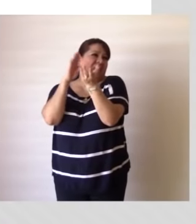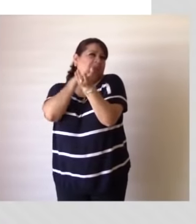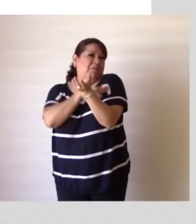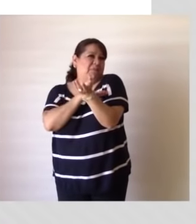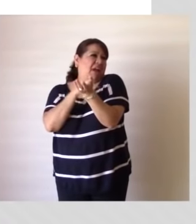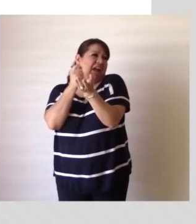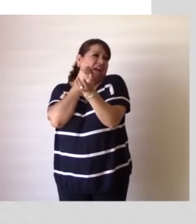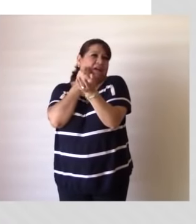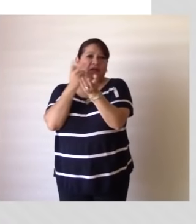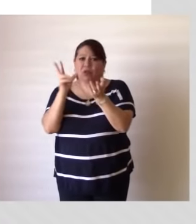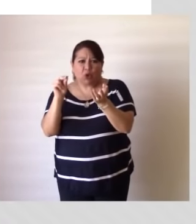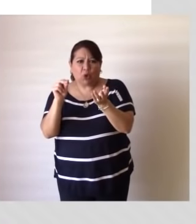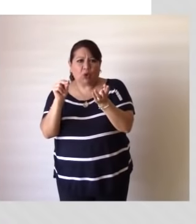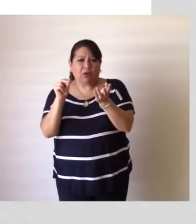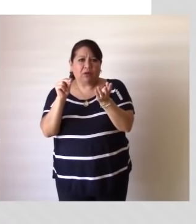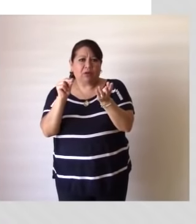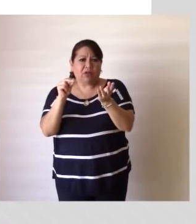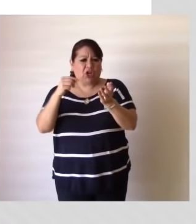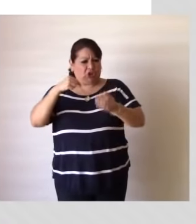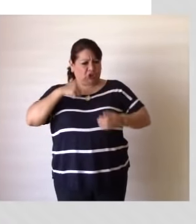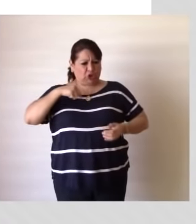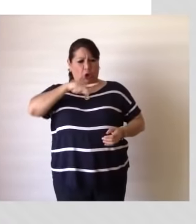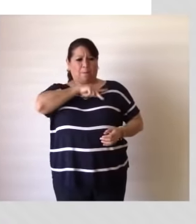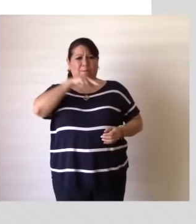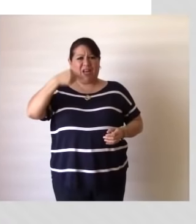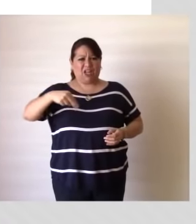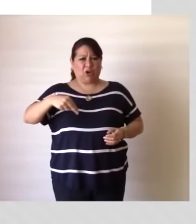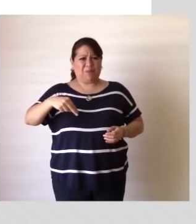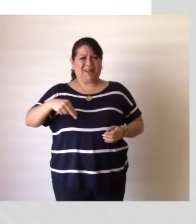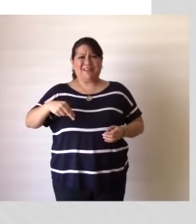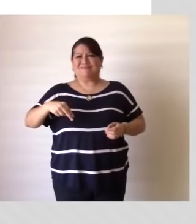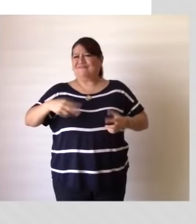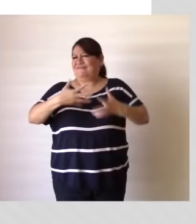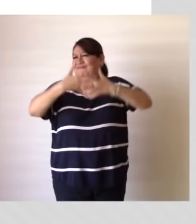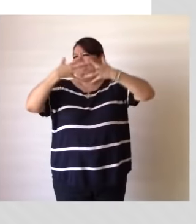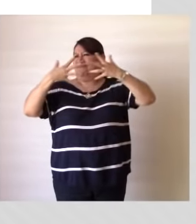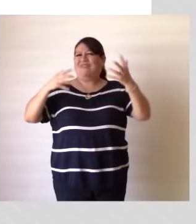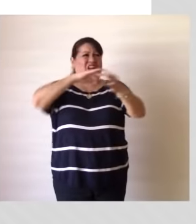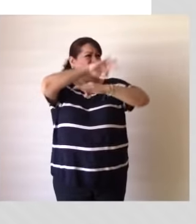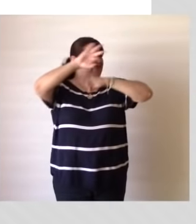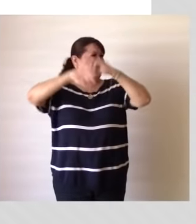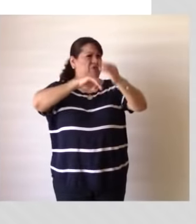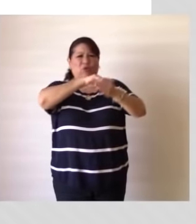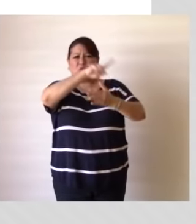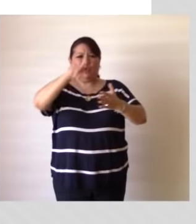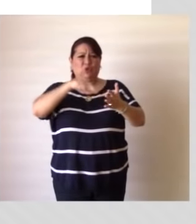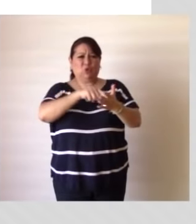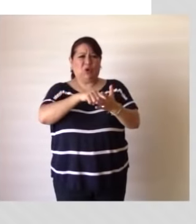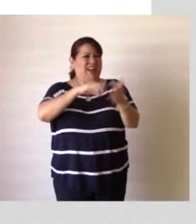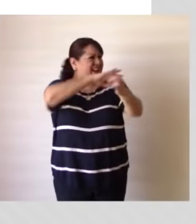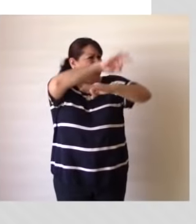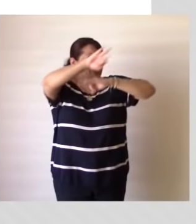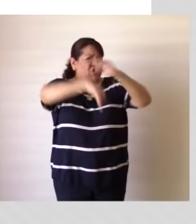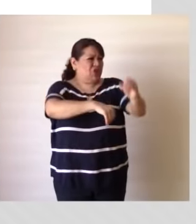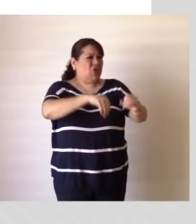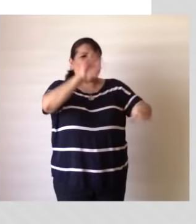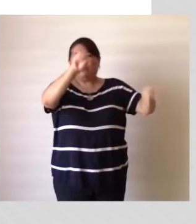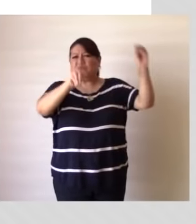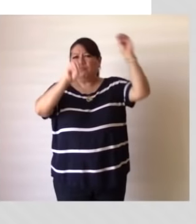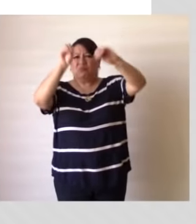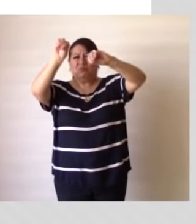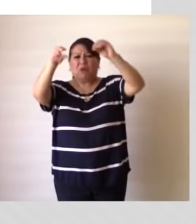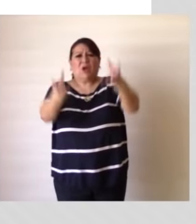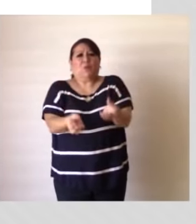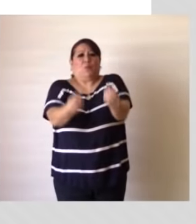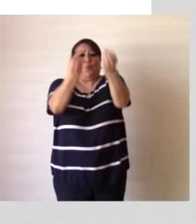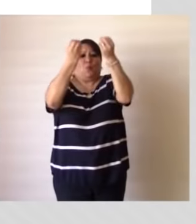grande mi nombre entre las naciones y en todo lugar se ofrece a mi nombre incienso y ofrenda